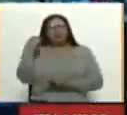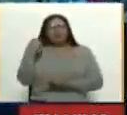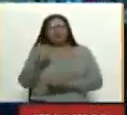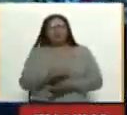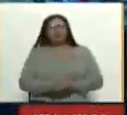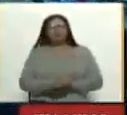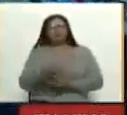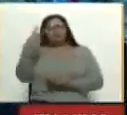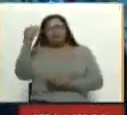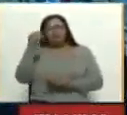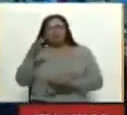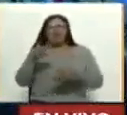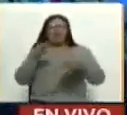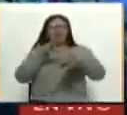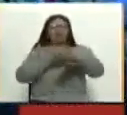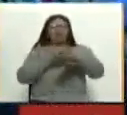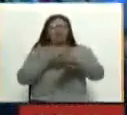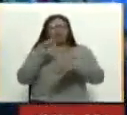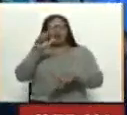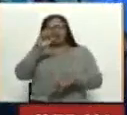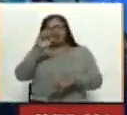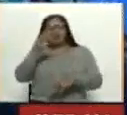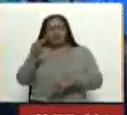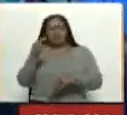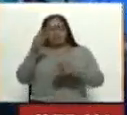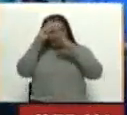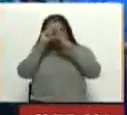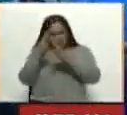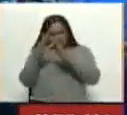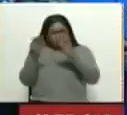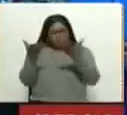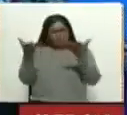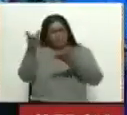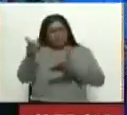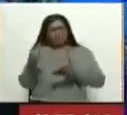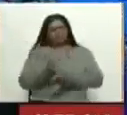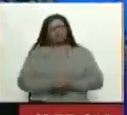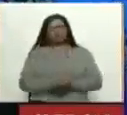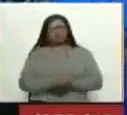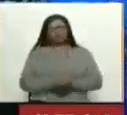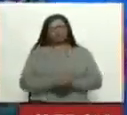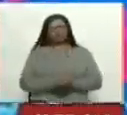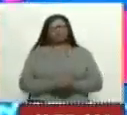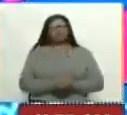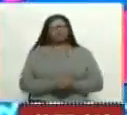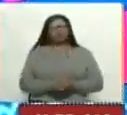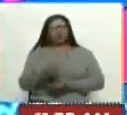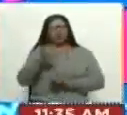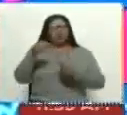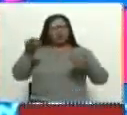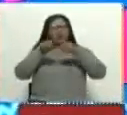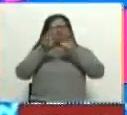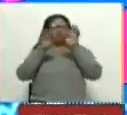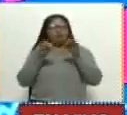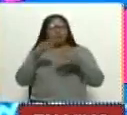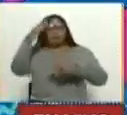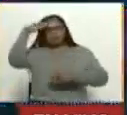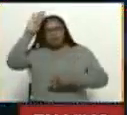Álvarez cam mi cariño mi respeto por el doctor Álvarez cambla Germán Sánchez Otero también de